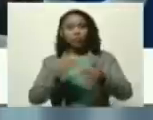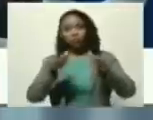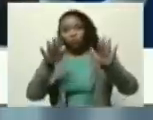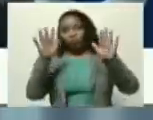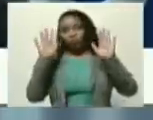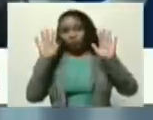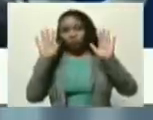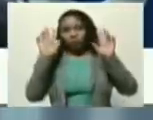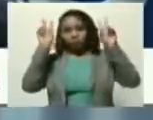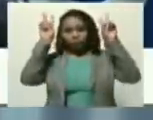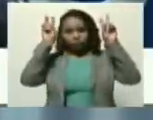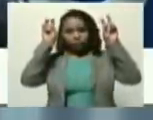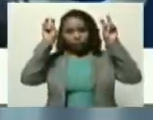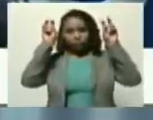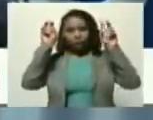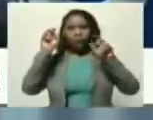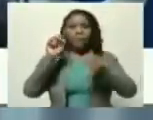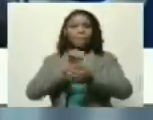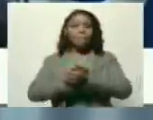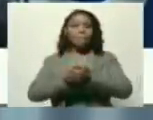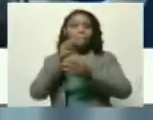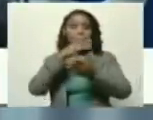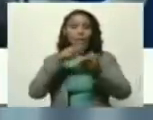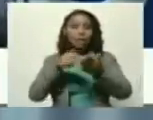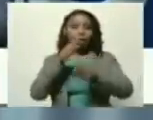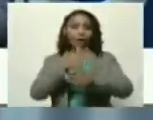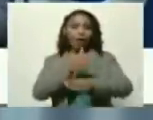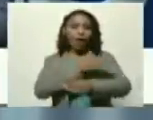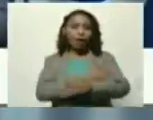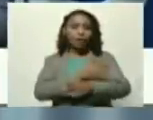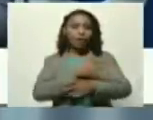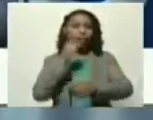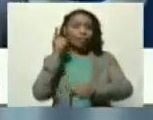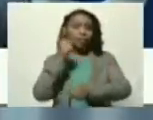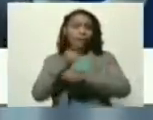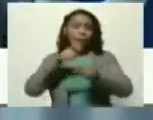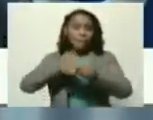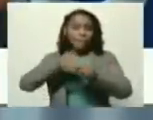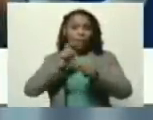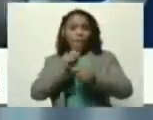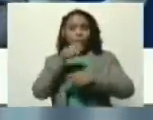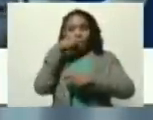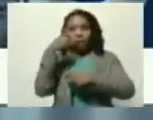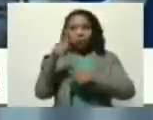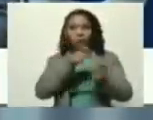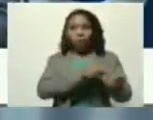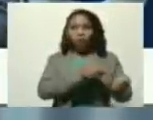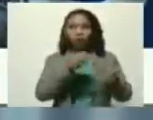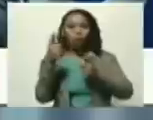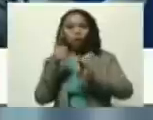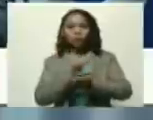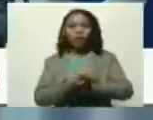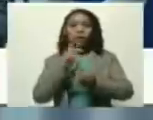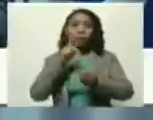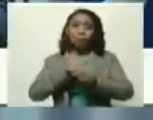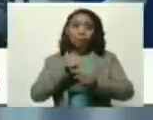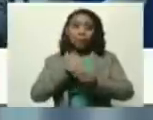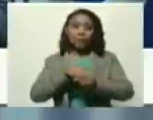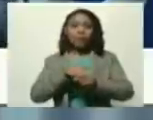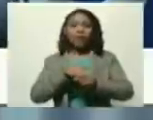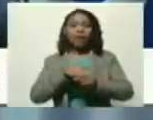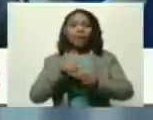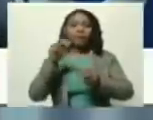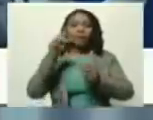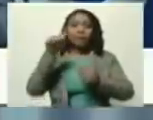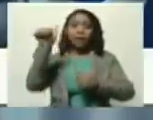supuestamente, entre comillas, material que previamente debió haber sido desincorporado de PDVSA, de